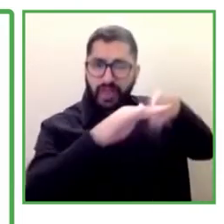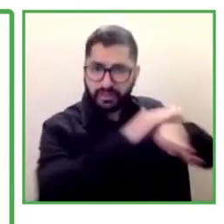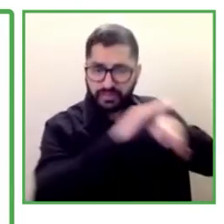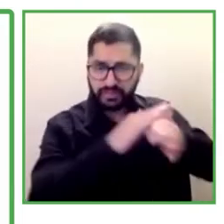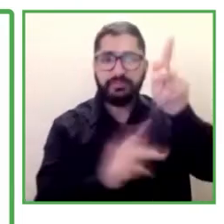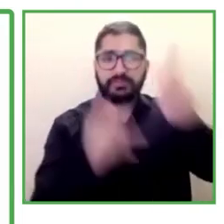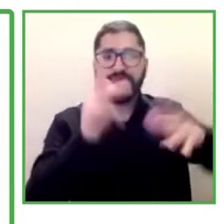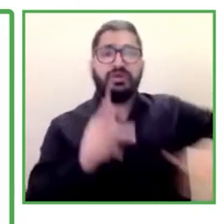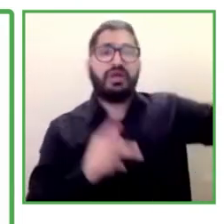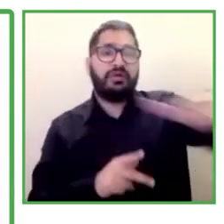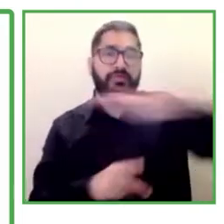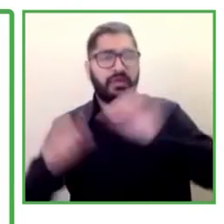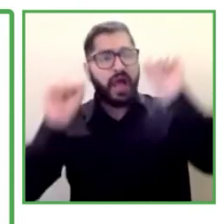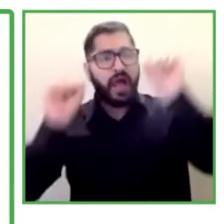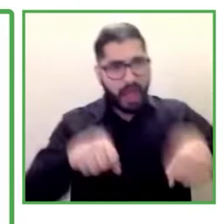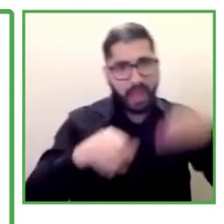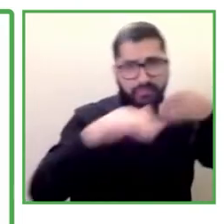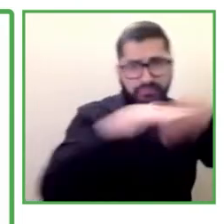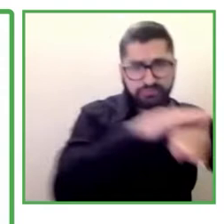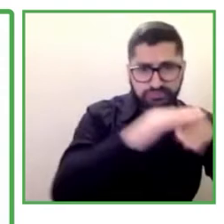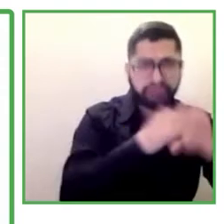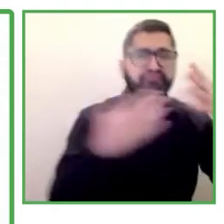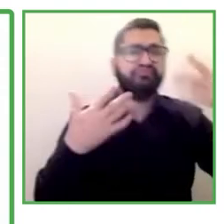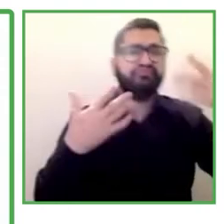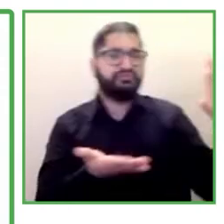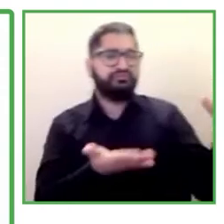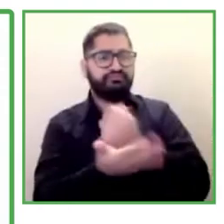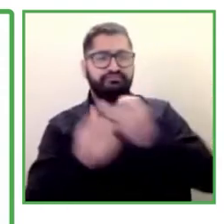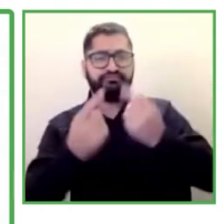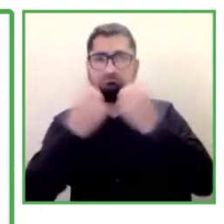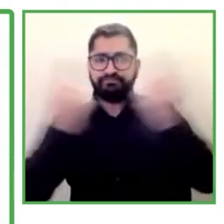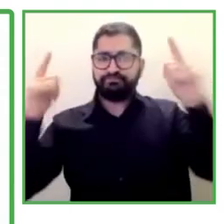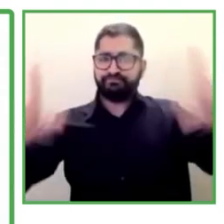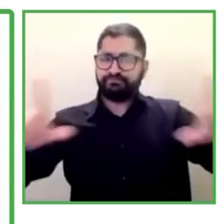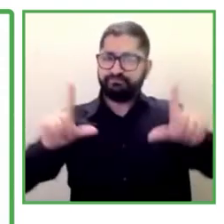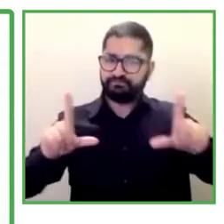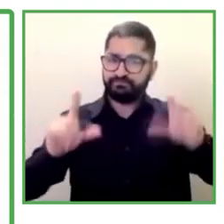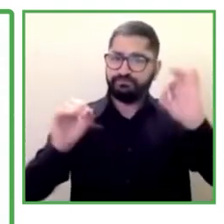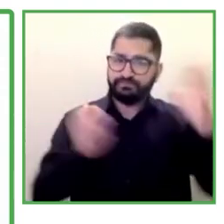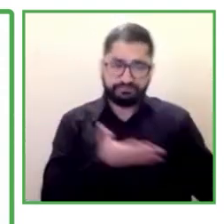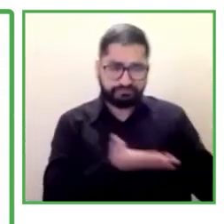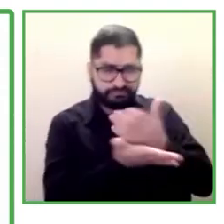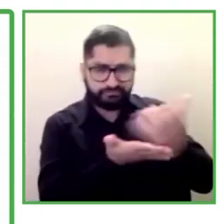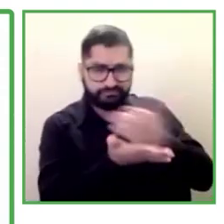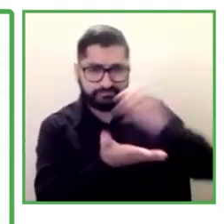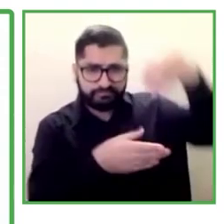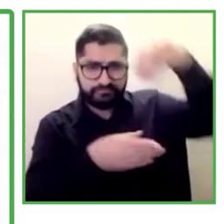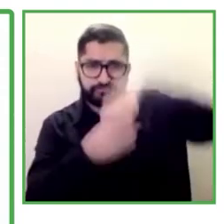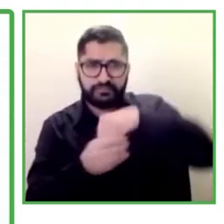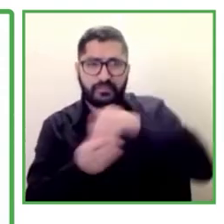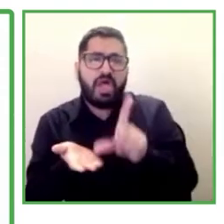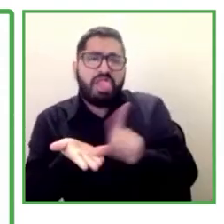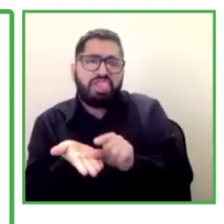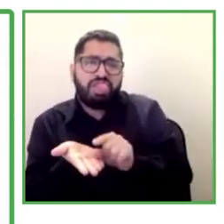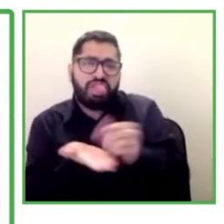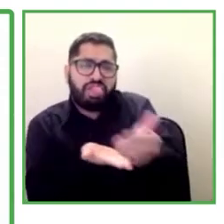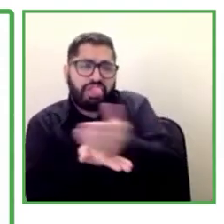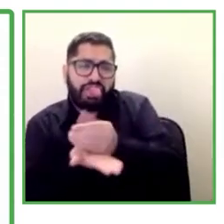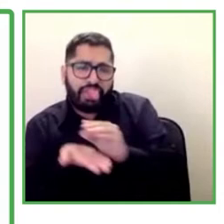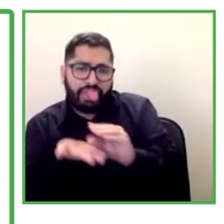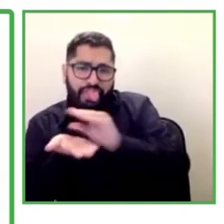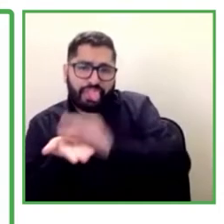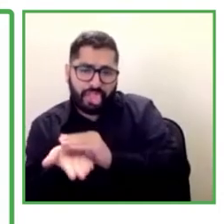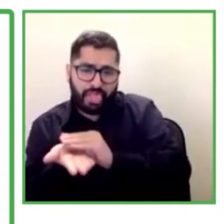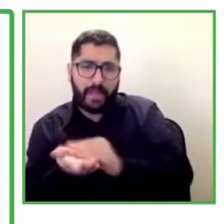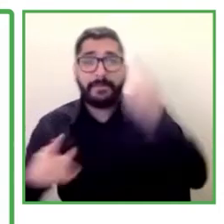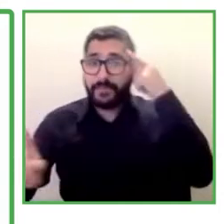niveles de informalidad. Para mejorar la inclusión laboral de las personas con discapacidad, tenemos que trabajar no